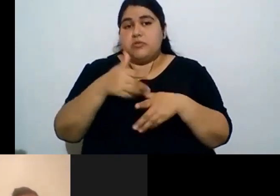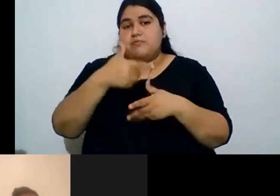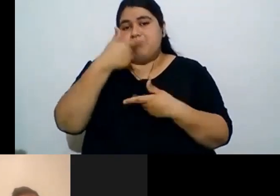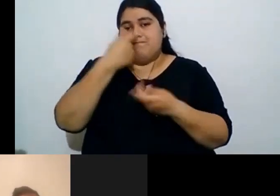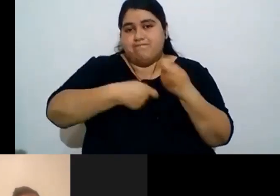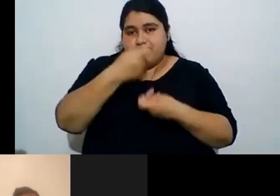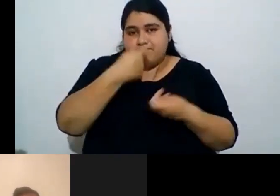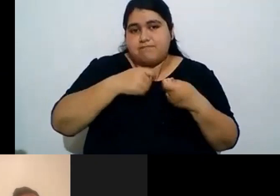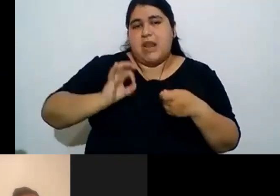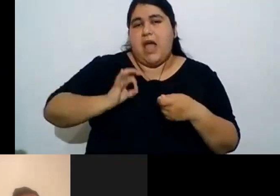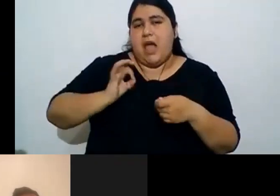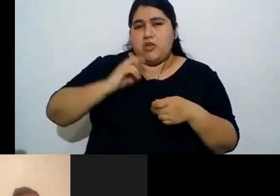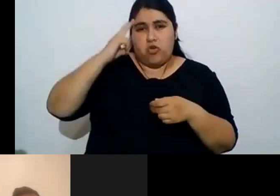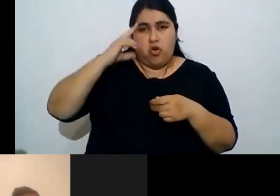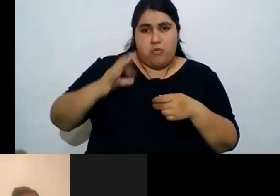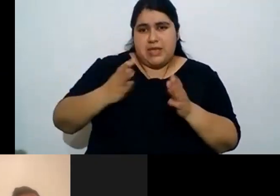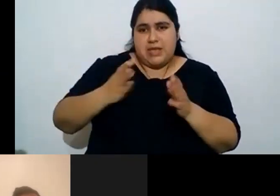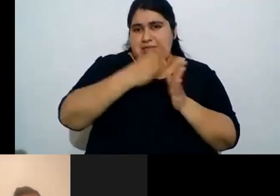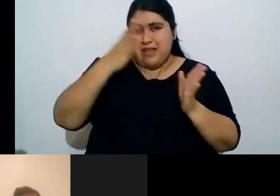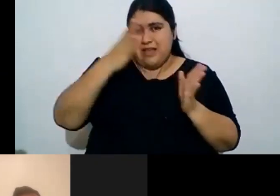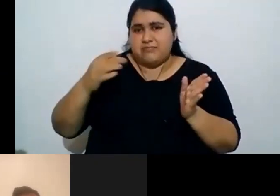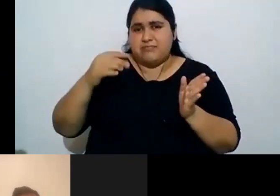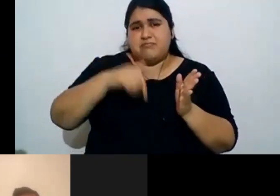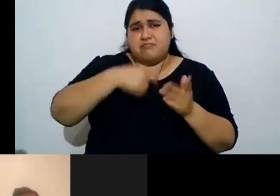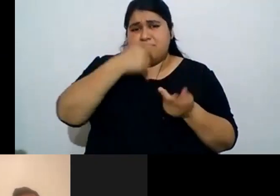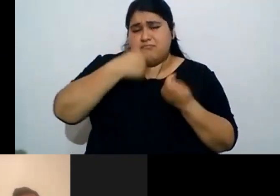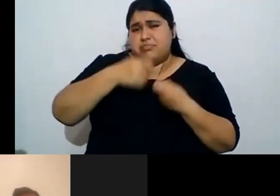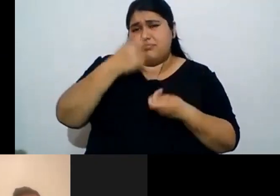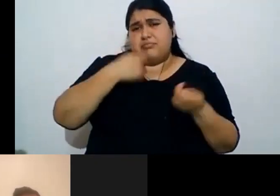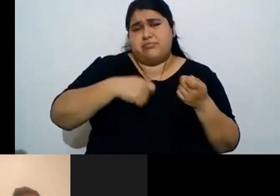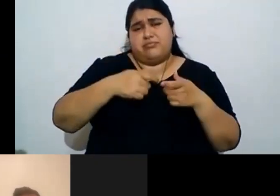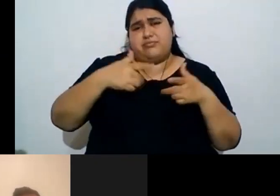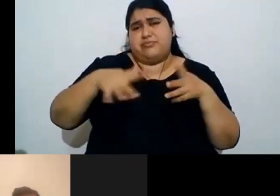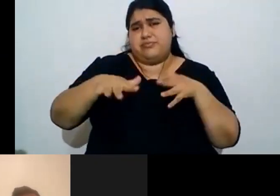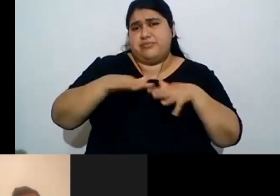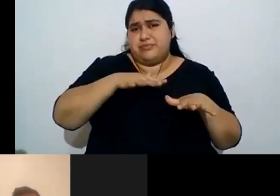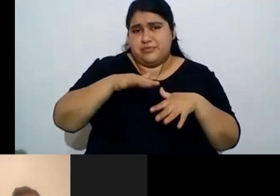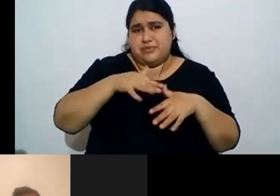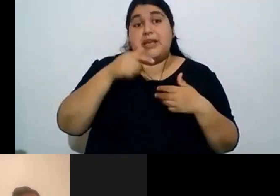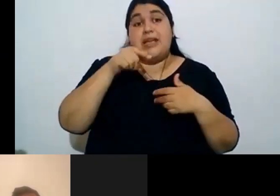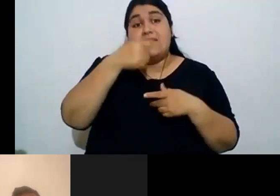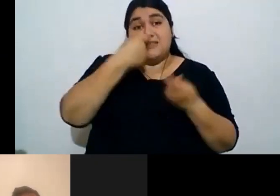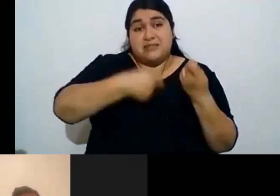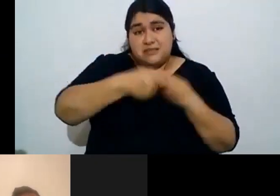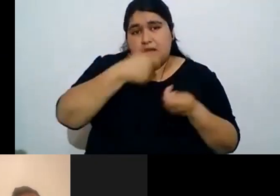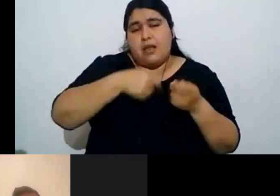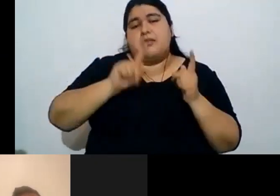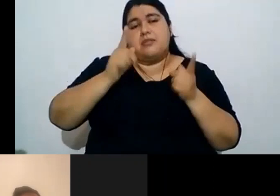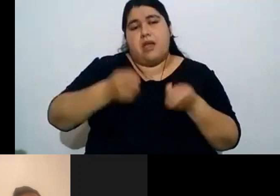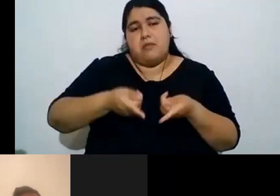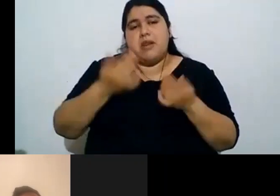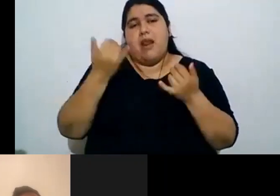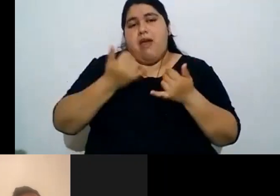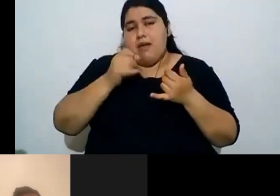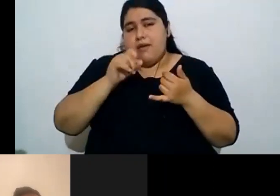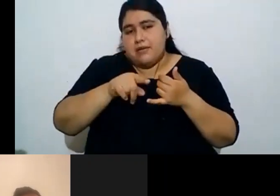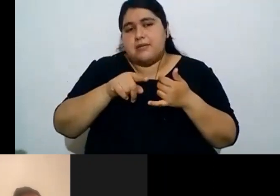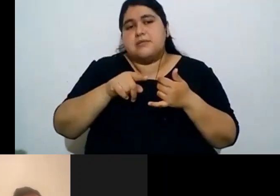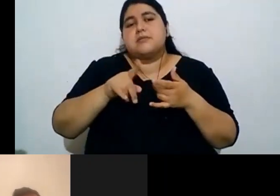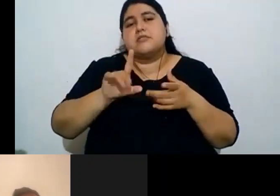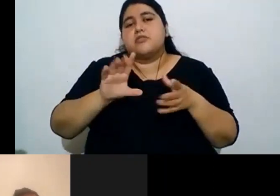los años 90, donde tiene su alto desarrollo, y en este narcotráfico también aparecen unos tipos de